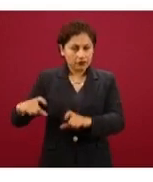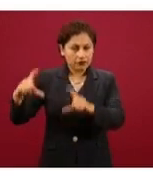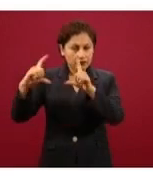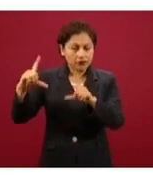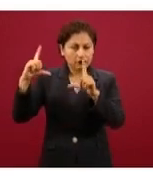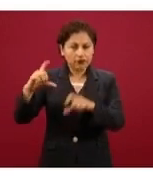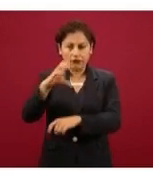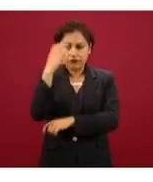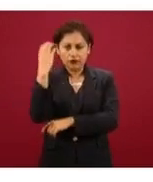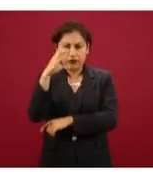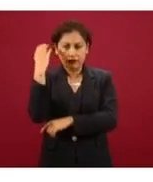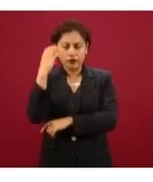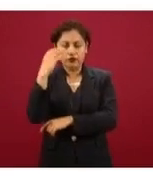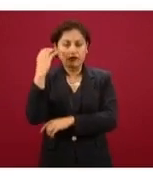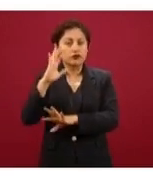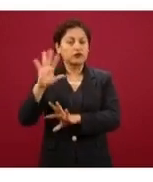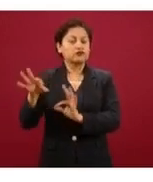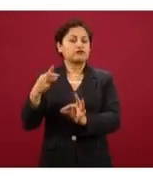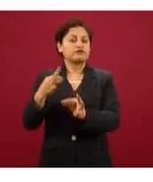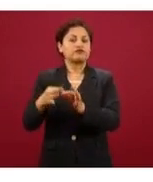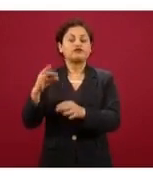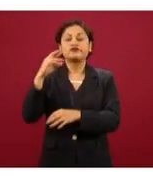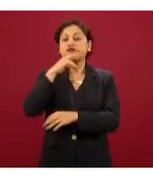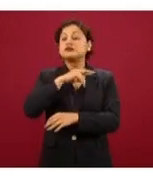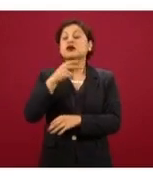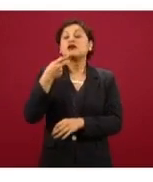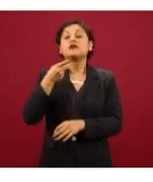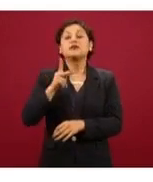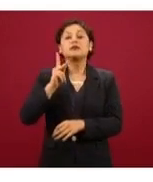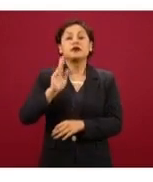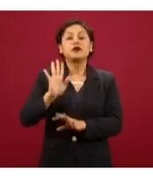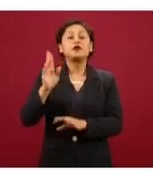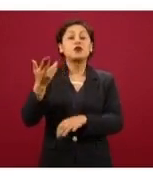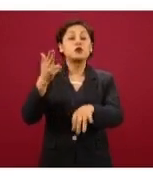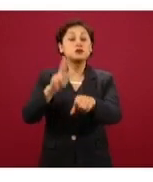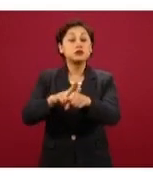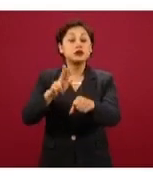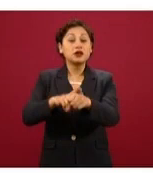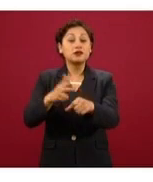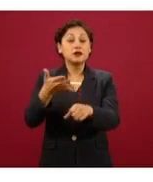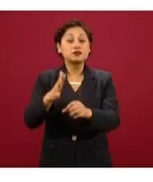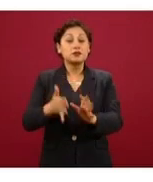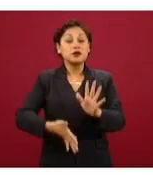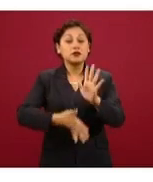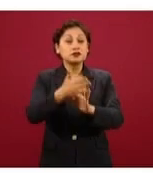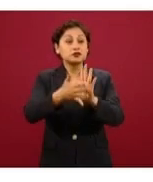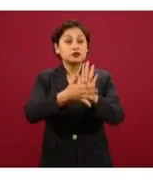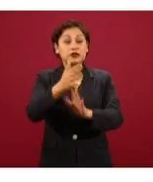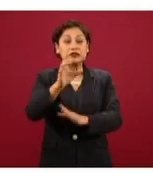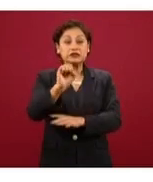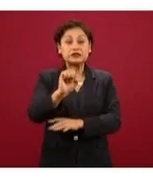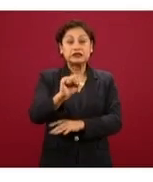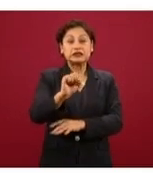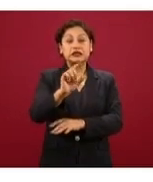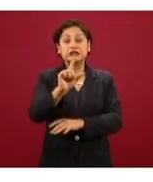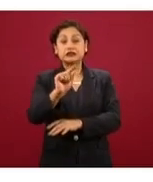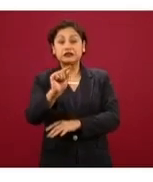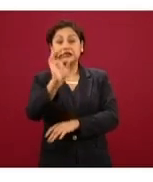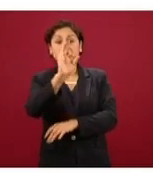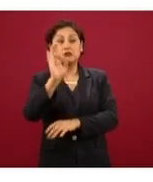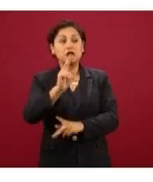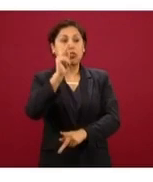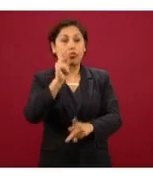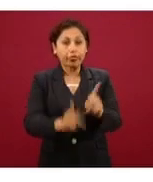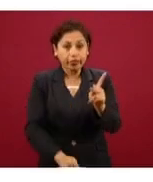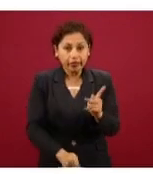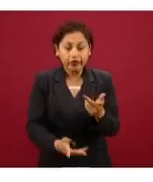secuencia, pero hay algunos hospitales donde más del 60 o 70% de la obra quedó paralizada, en algunos casos ya